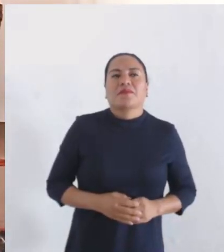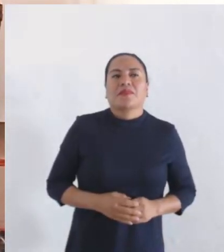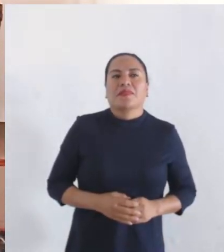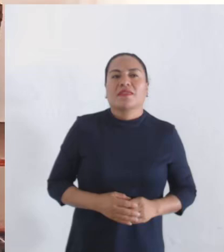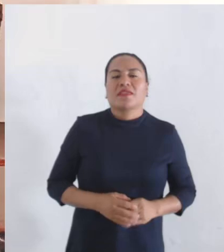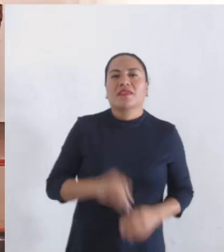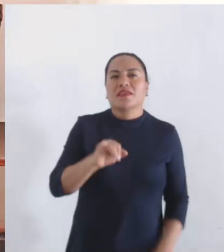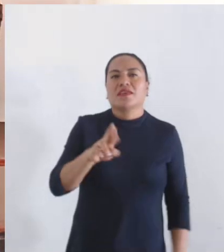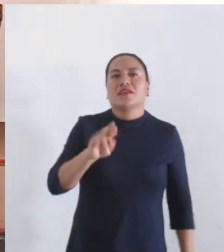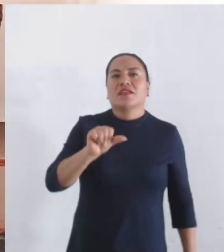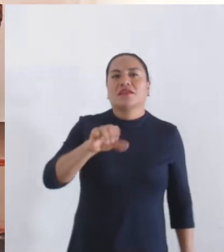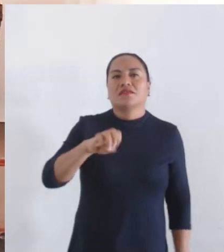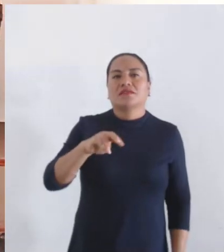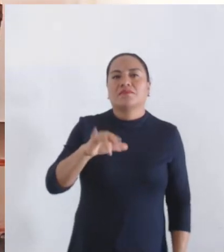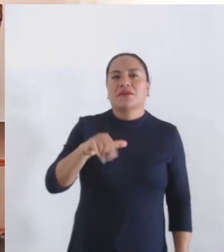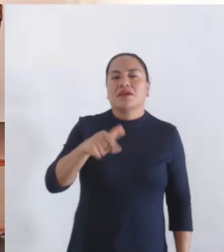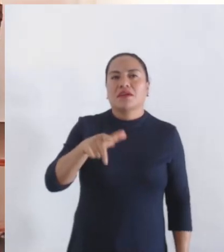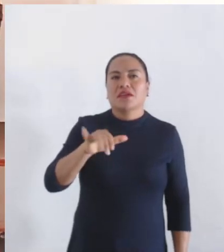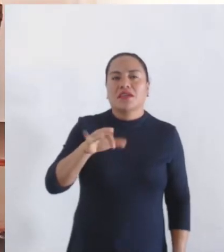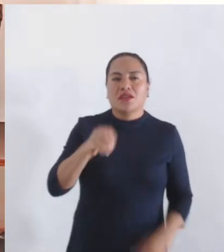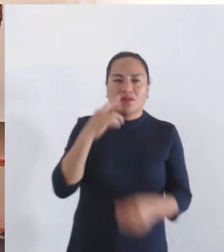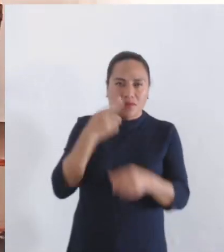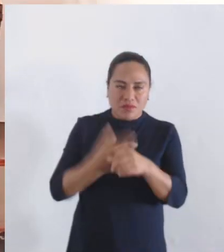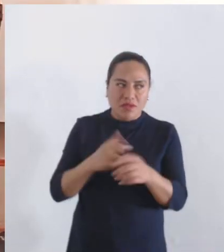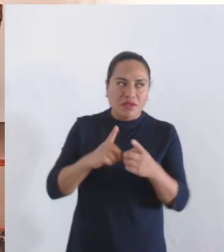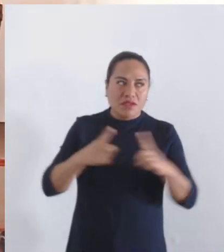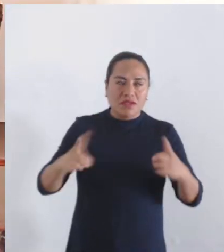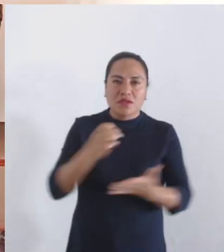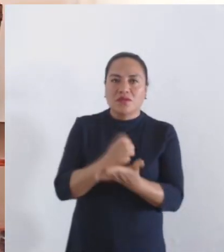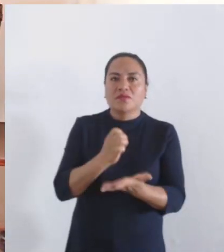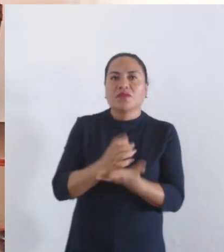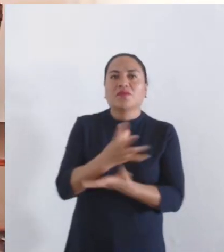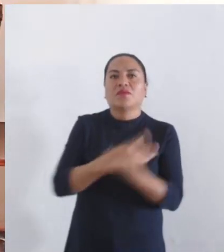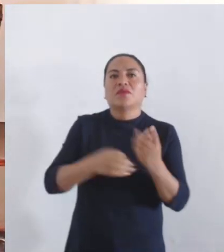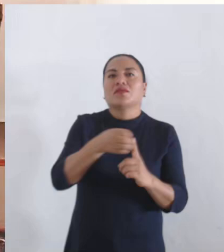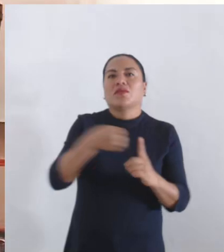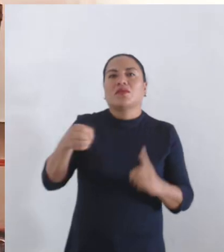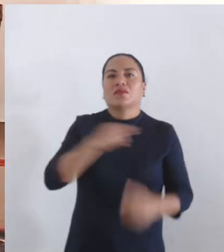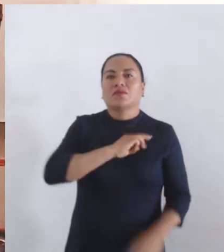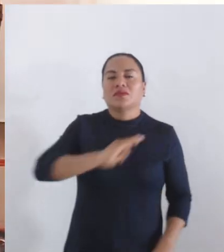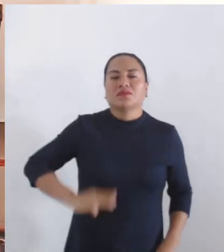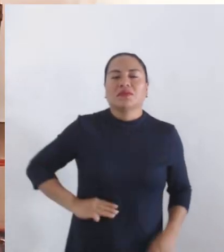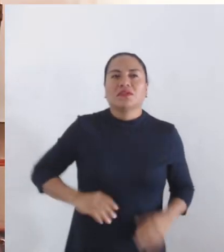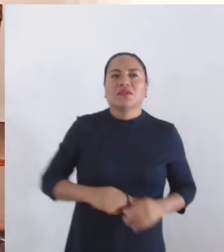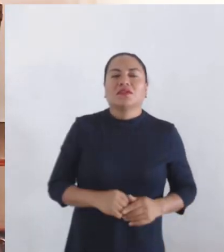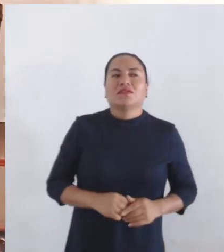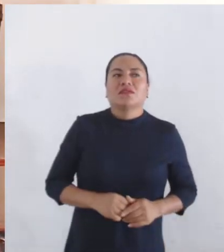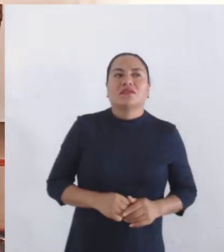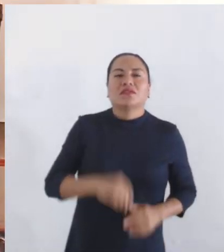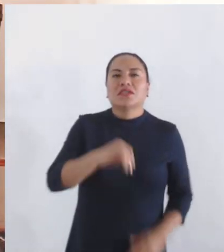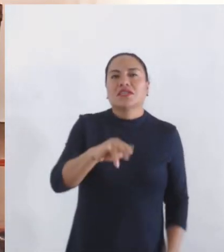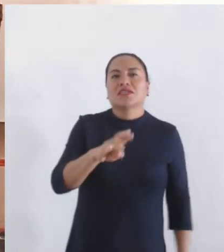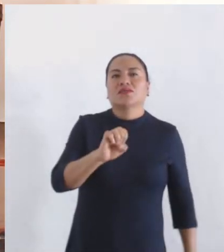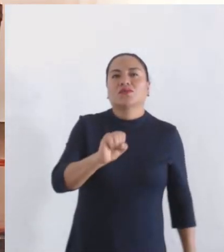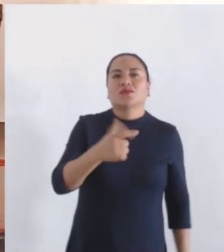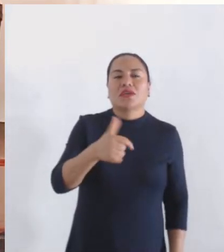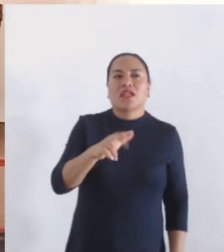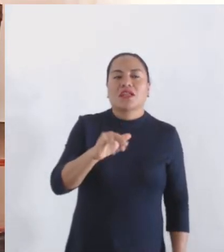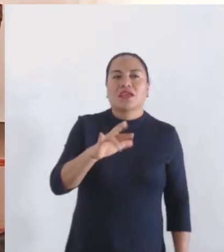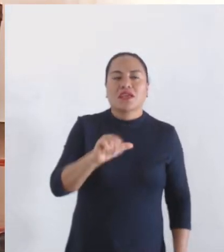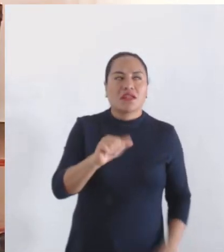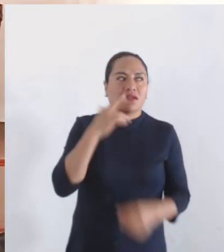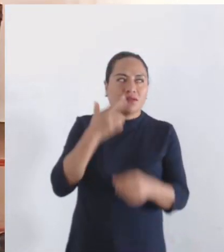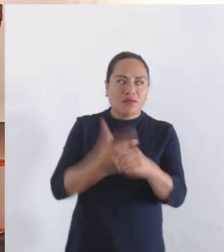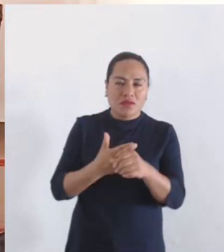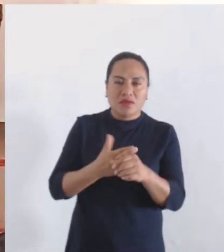Ciudadana Iracema Aquino González, Regidora de Desarrollo Económico y Mejora Regulatoria. Ciudadano Jesús Joaquín Galguera Gómez,